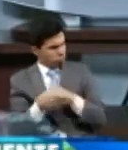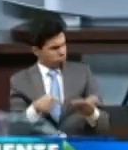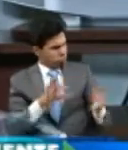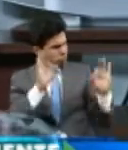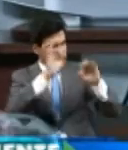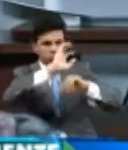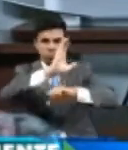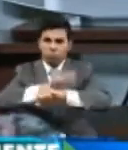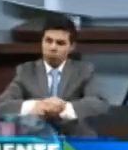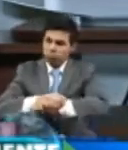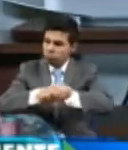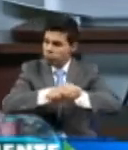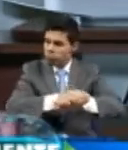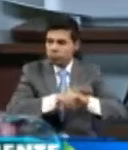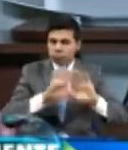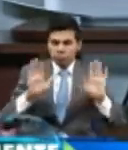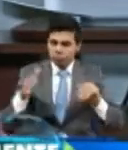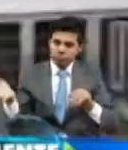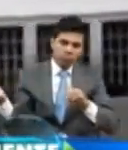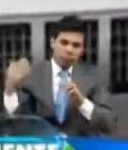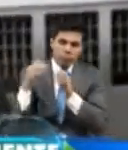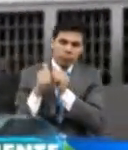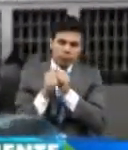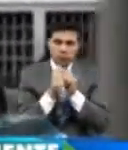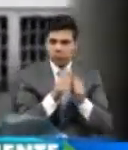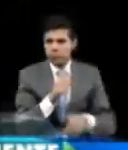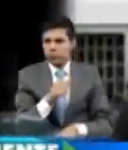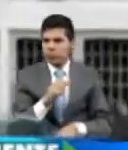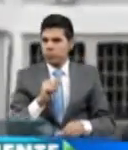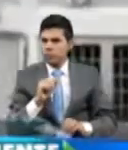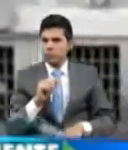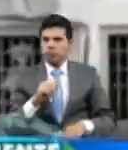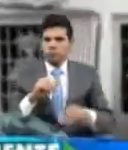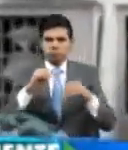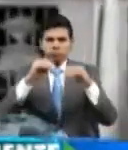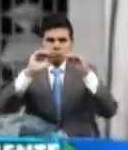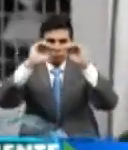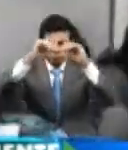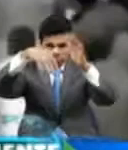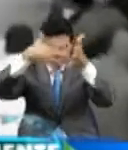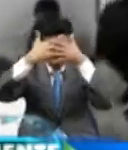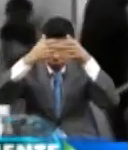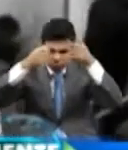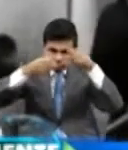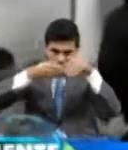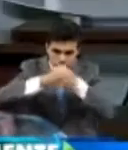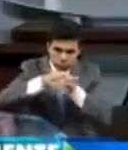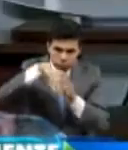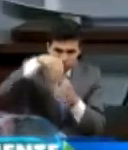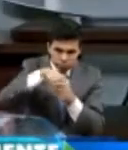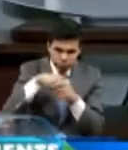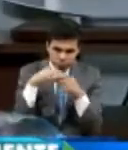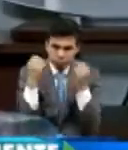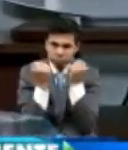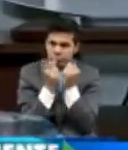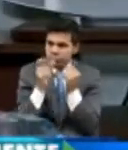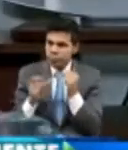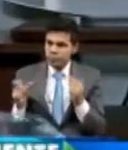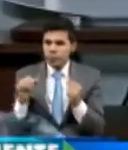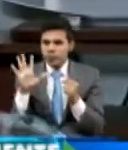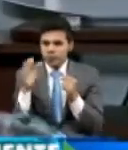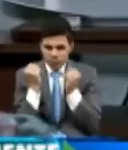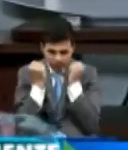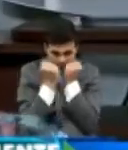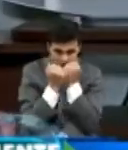no, simplemente acompáñenos. En un calabozo, creo que íbamos varios, nos echaron 5 en un solo